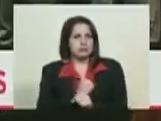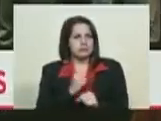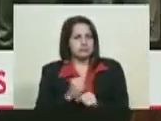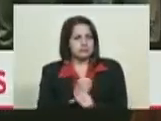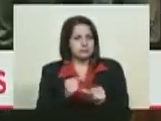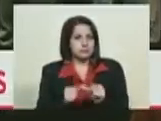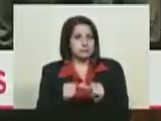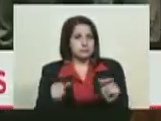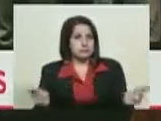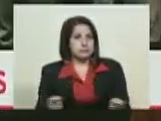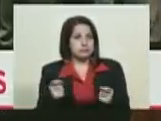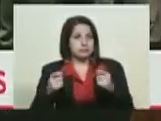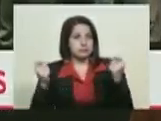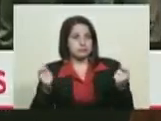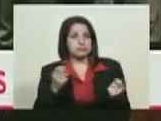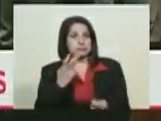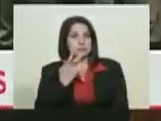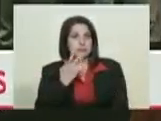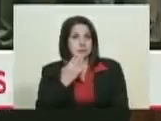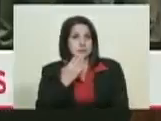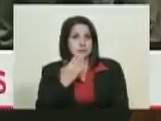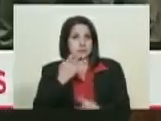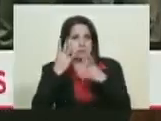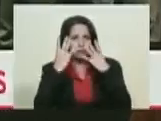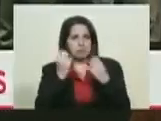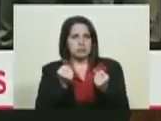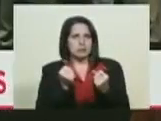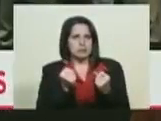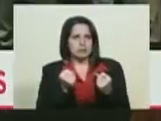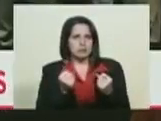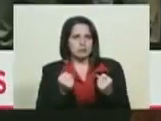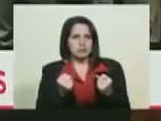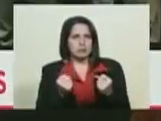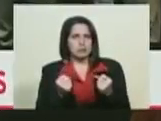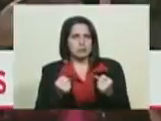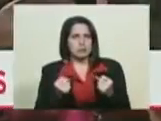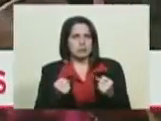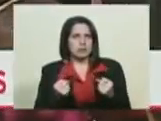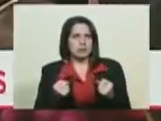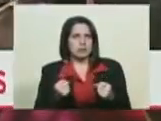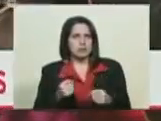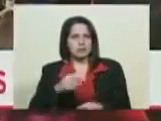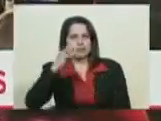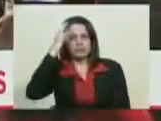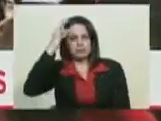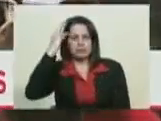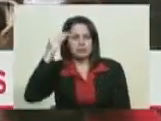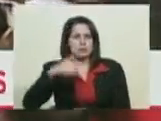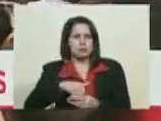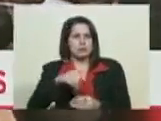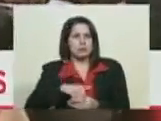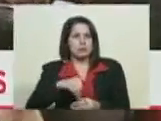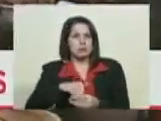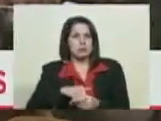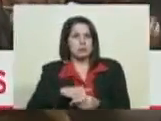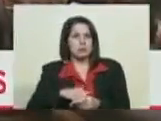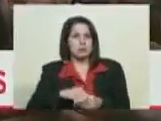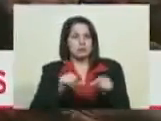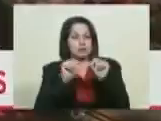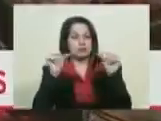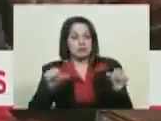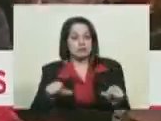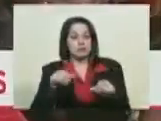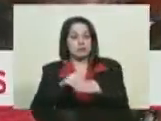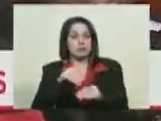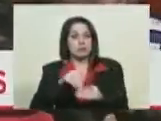y dando el ejemplo de profesionalismo. Es un Consejo Nacional Electoral y un sistema